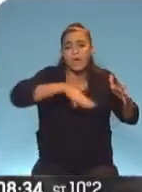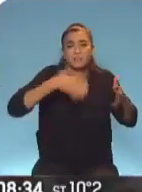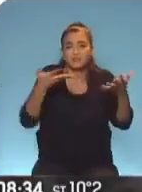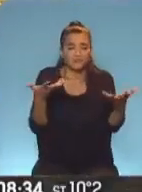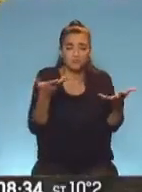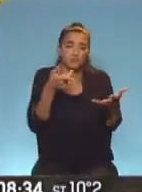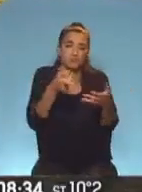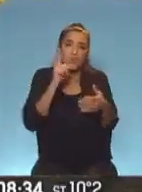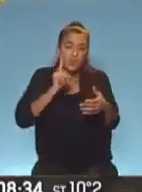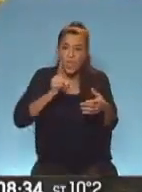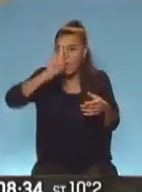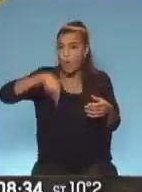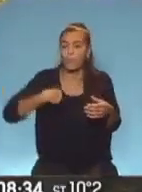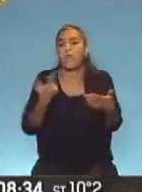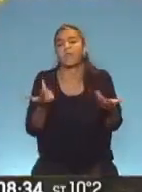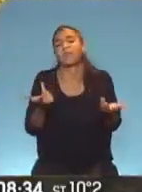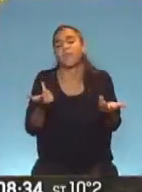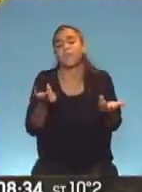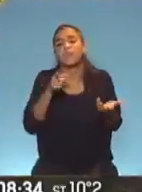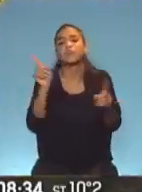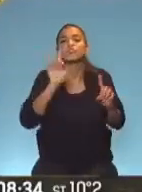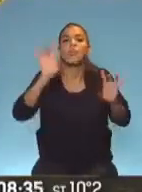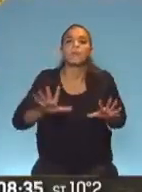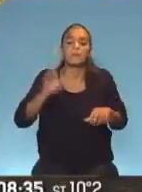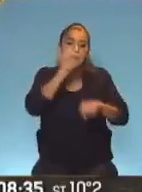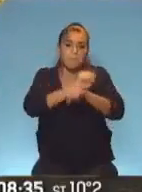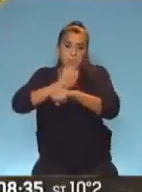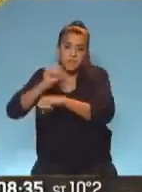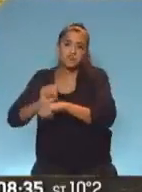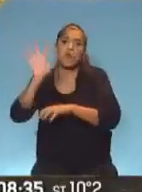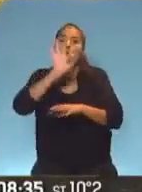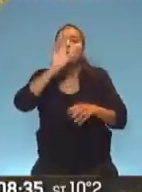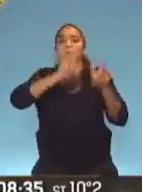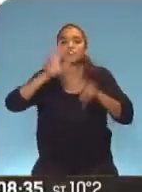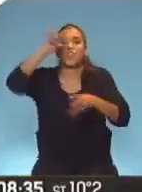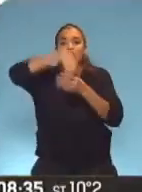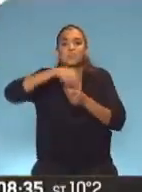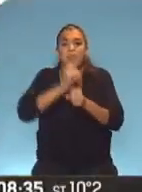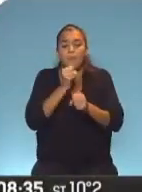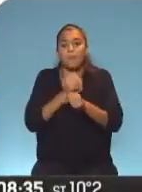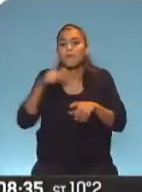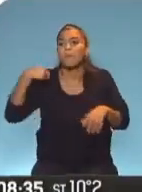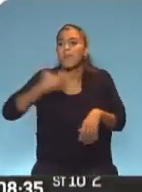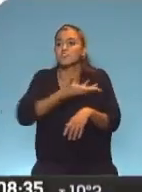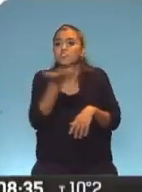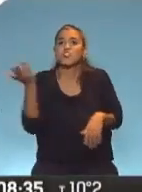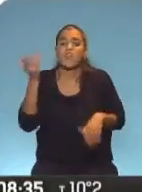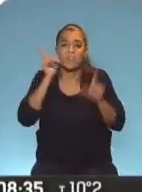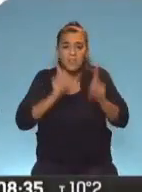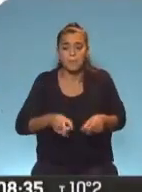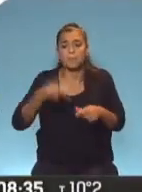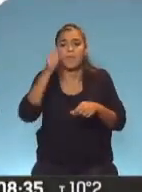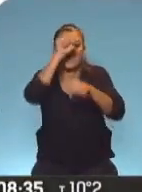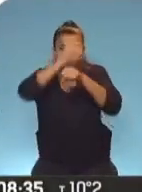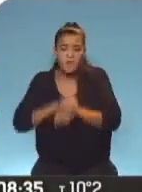enorme riesgo, no solo para los presos o para quienes trabajan en las cárceles, sino también para el resto de la sociedad. Las cárceles sobrepobladas